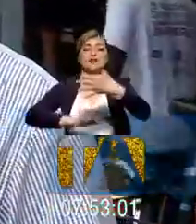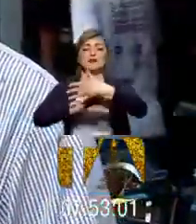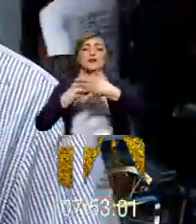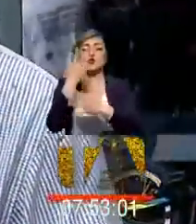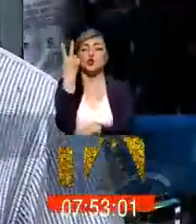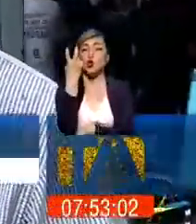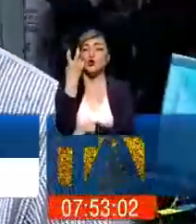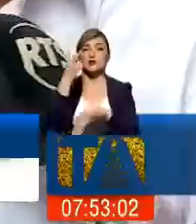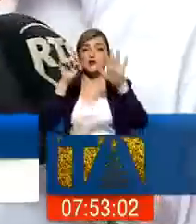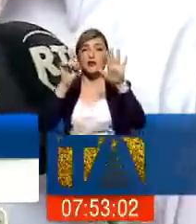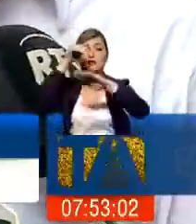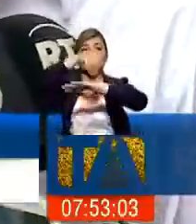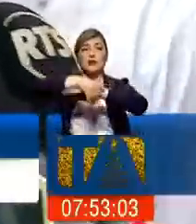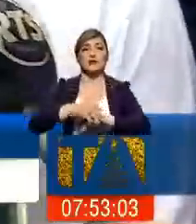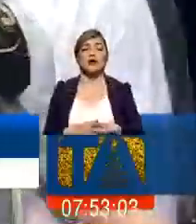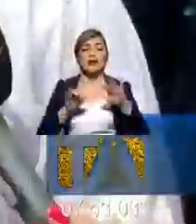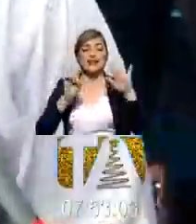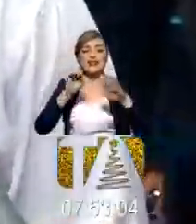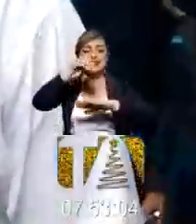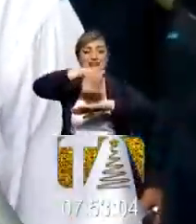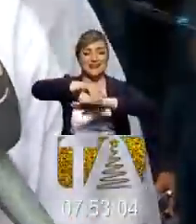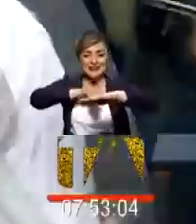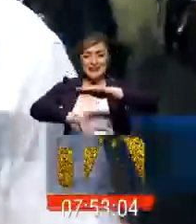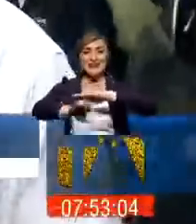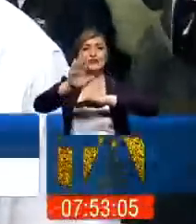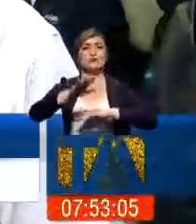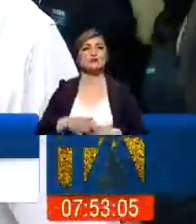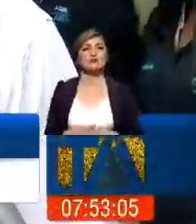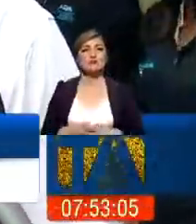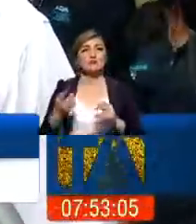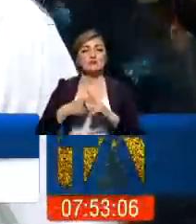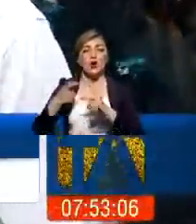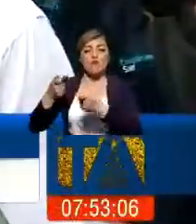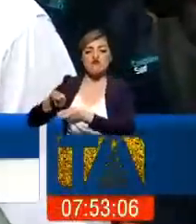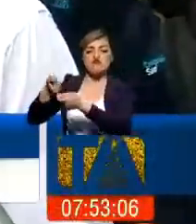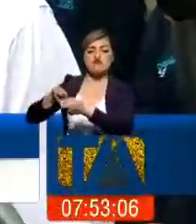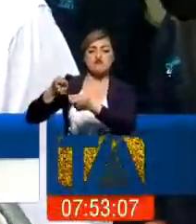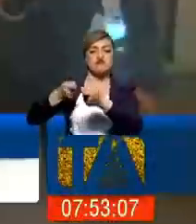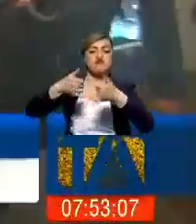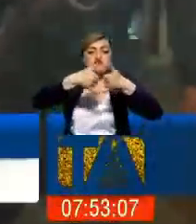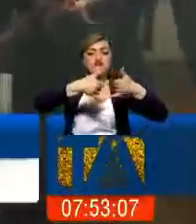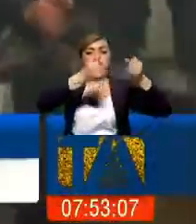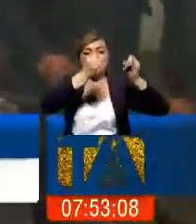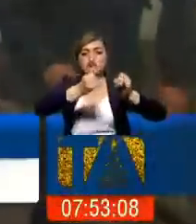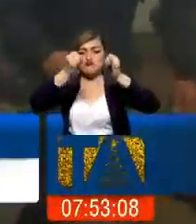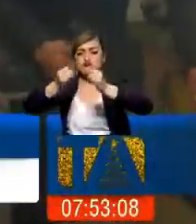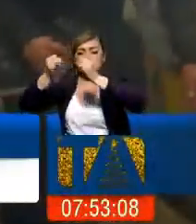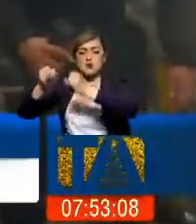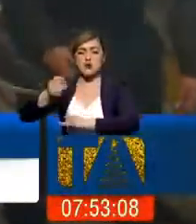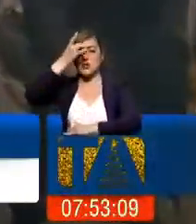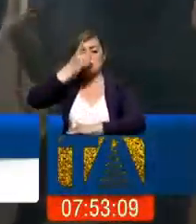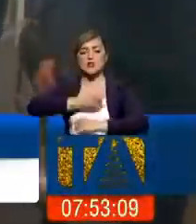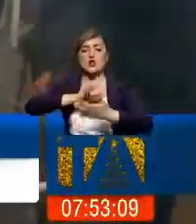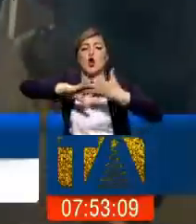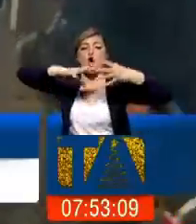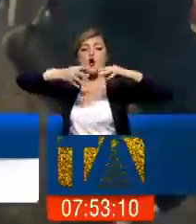12 del día, 6 de la tarde. A las 6 de la tarde intervenimos la bahía, comenzamos la desinfección de local por local. Cabe recordar que por resolución del